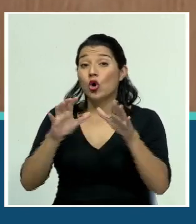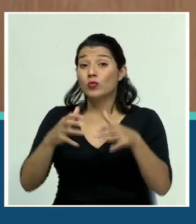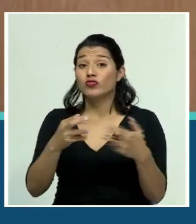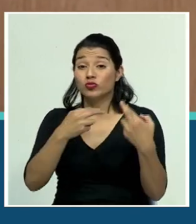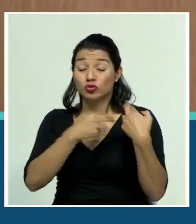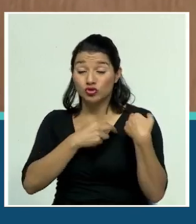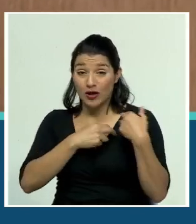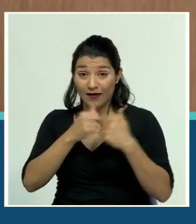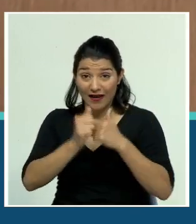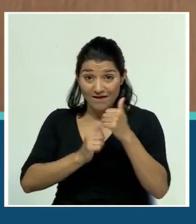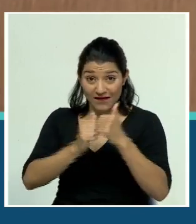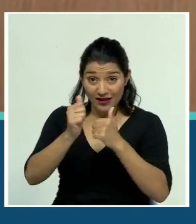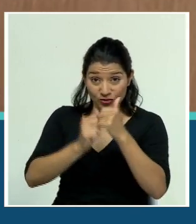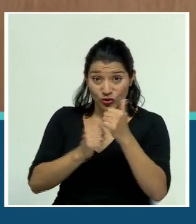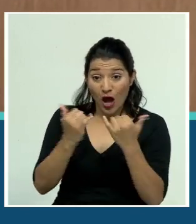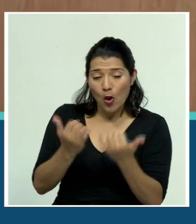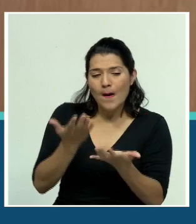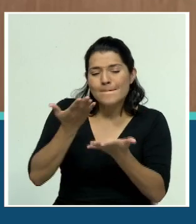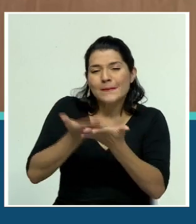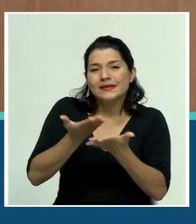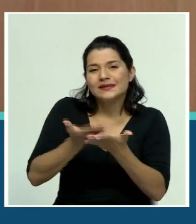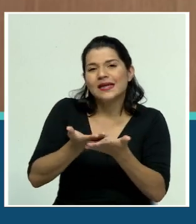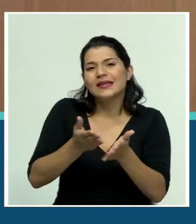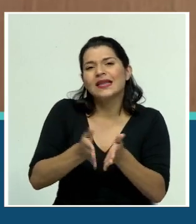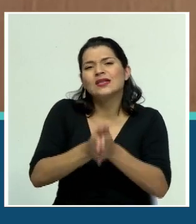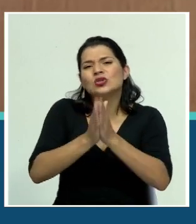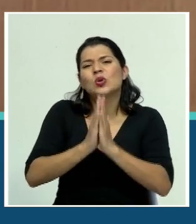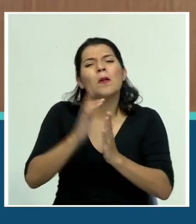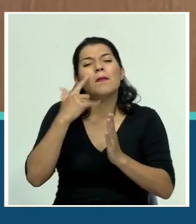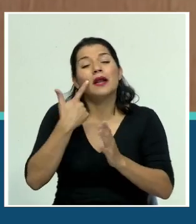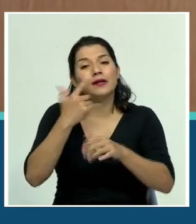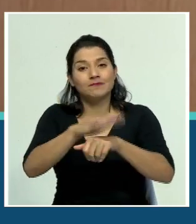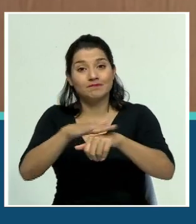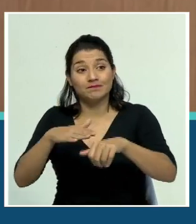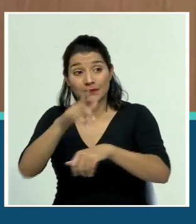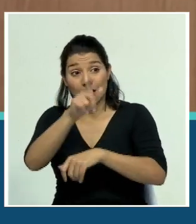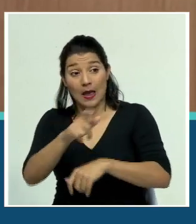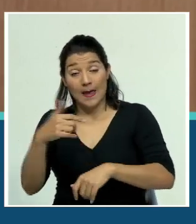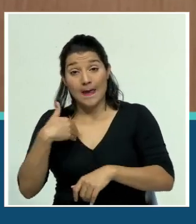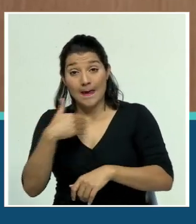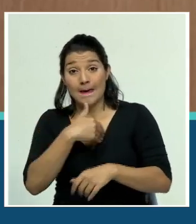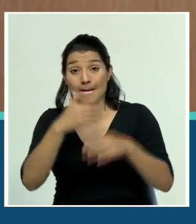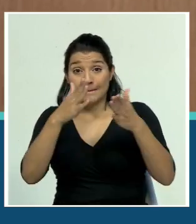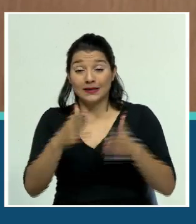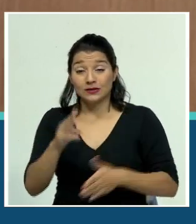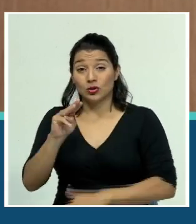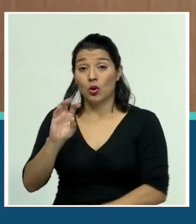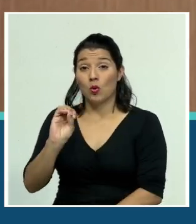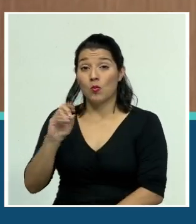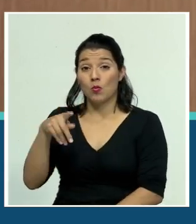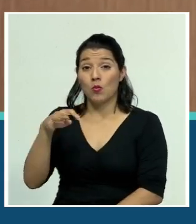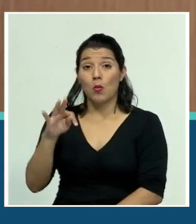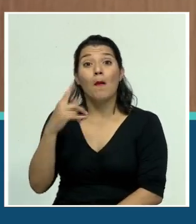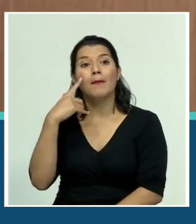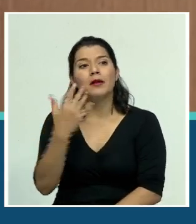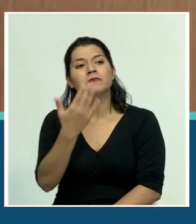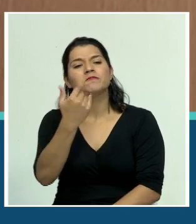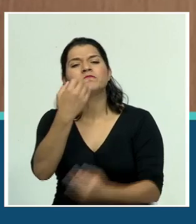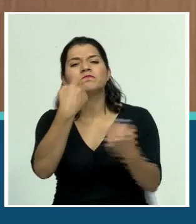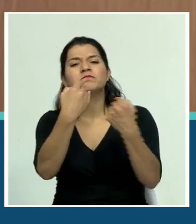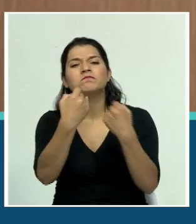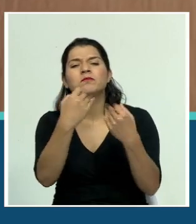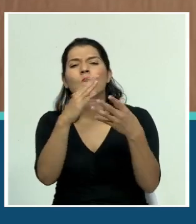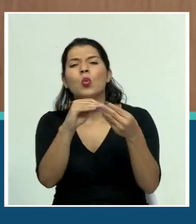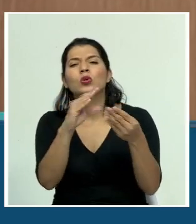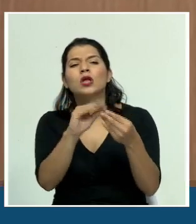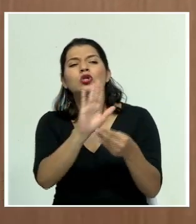Infraestructura estamos presentando una moción para llamar en audiencia al señor Ministro de Obras Públicas y Transportes para que nos venga a contar cuál es el